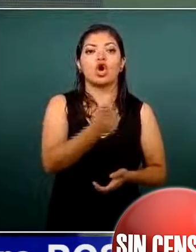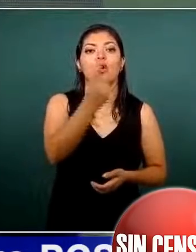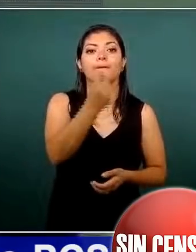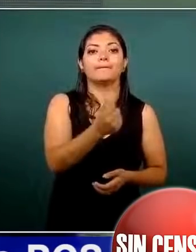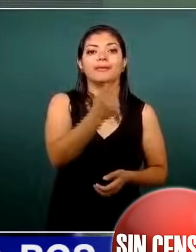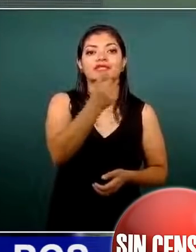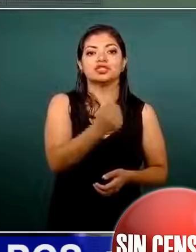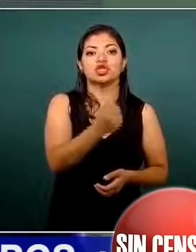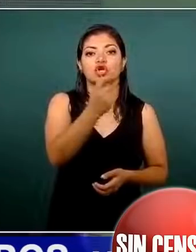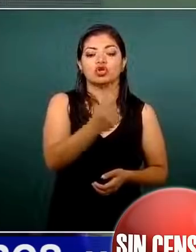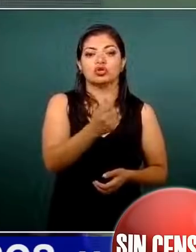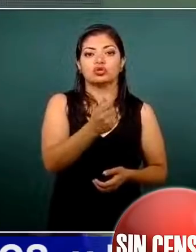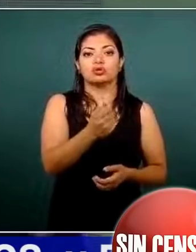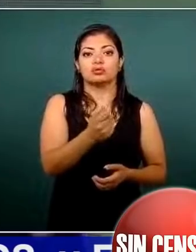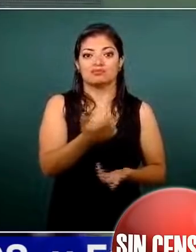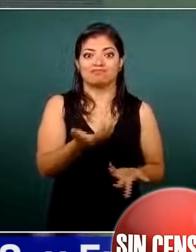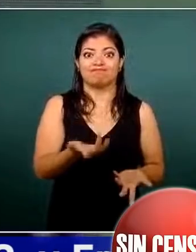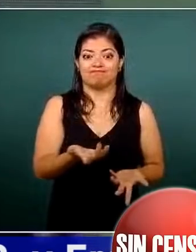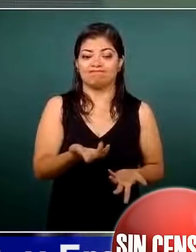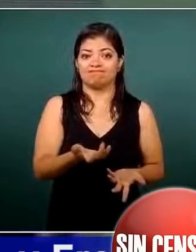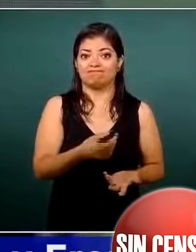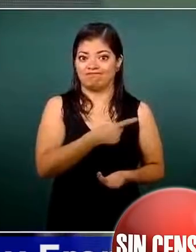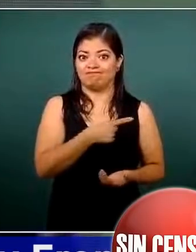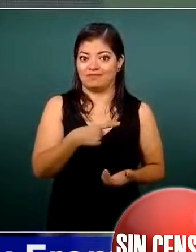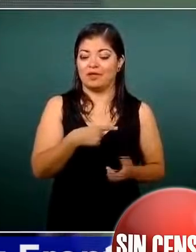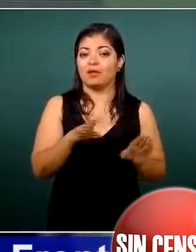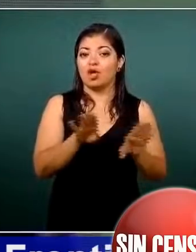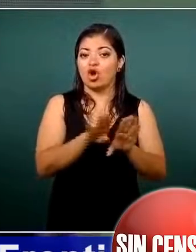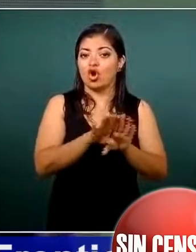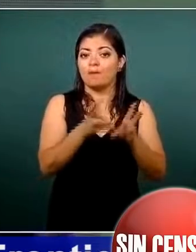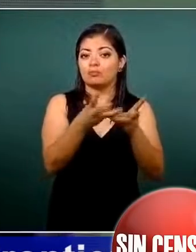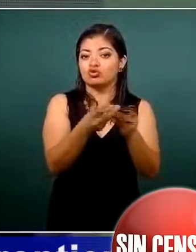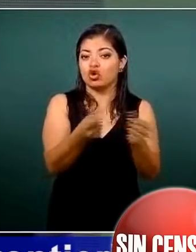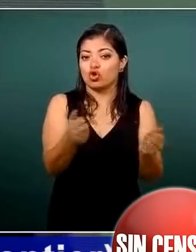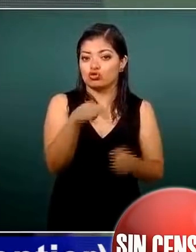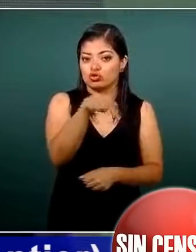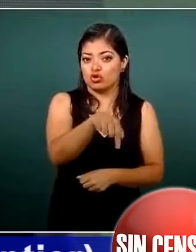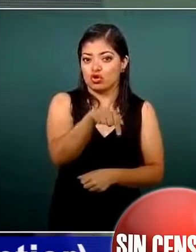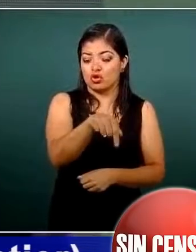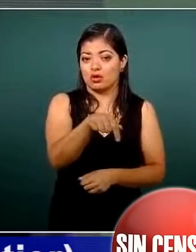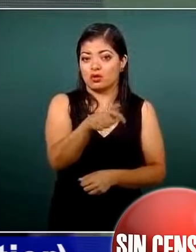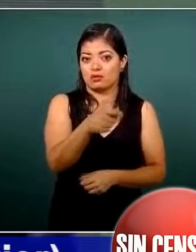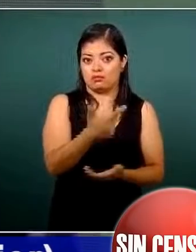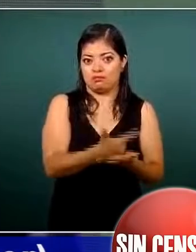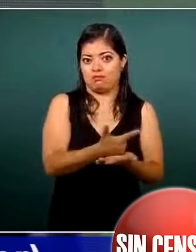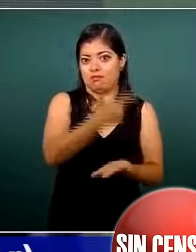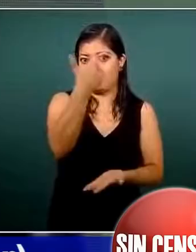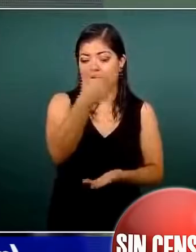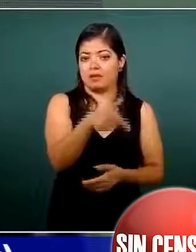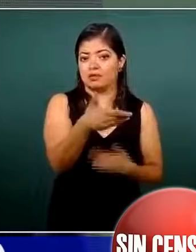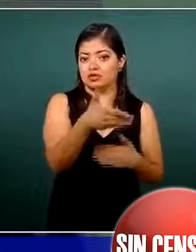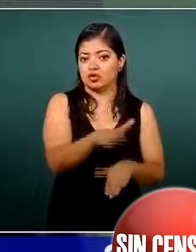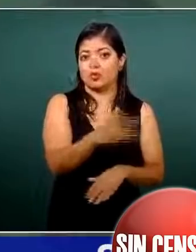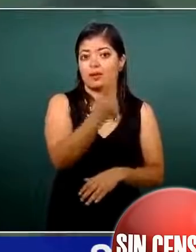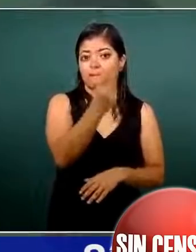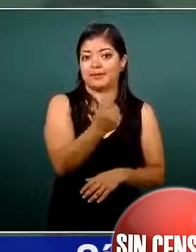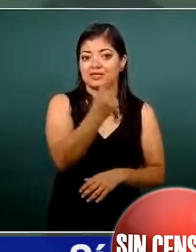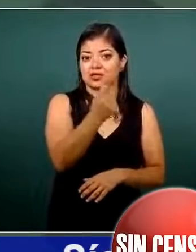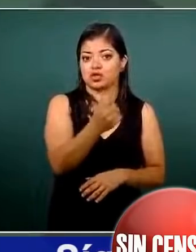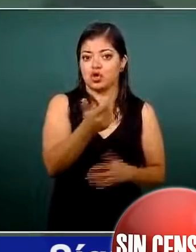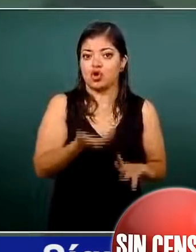que tenemos que resolver de fondo este asunto grave, porque